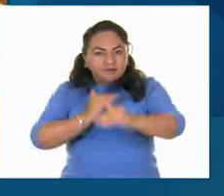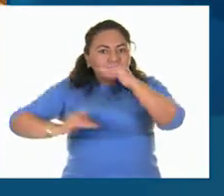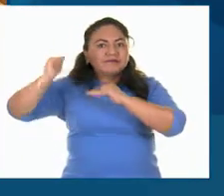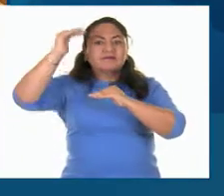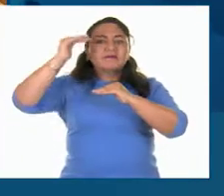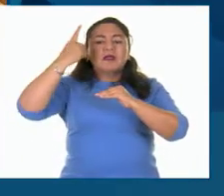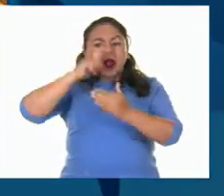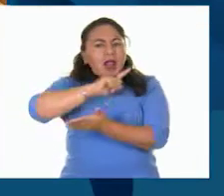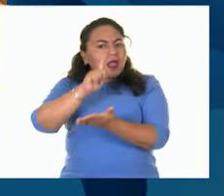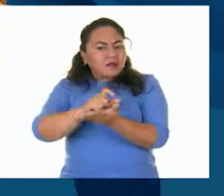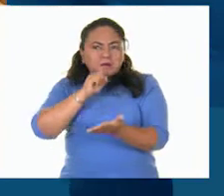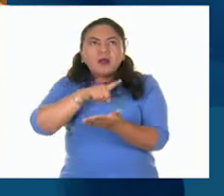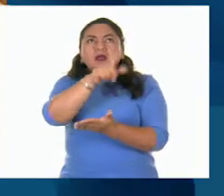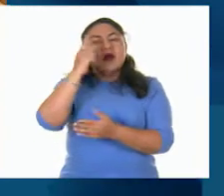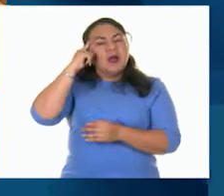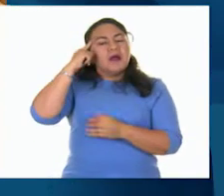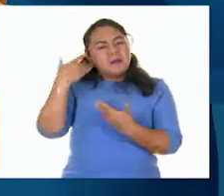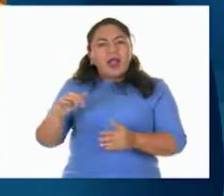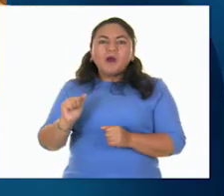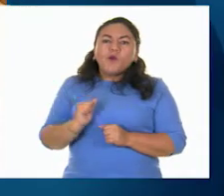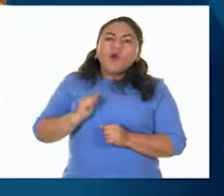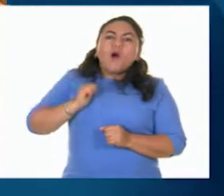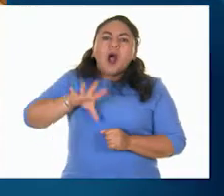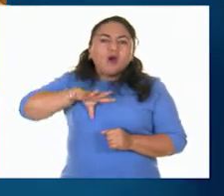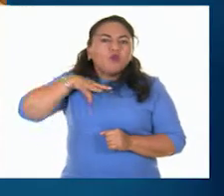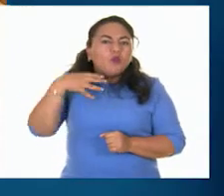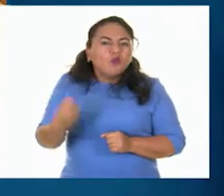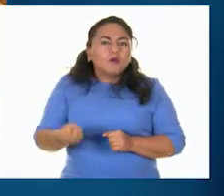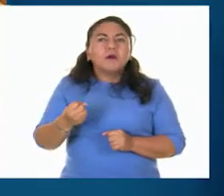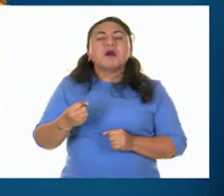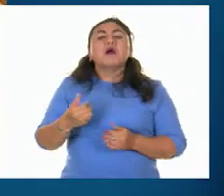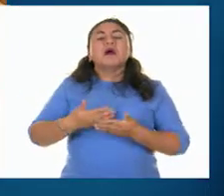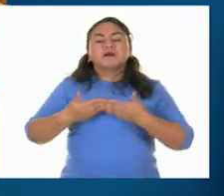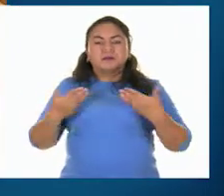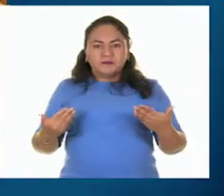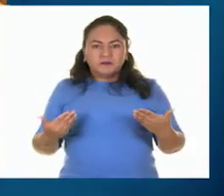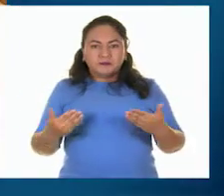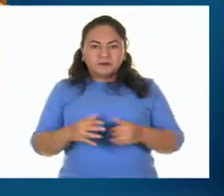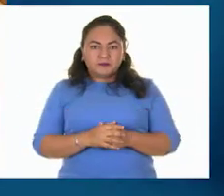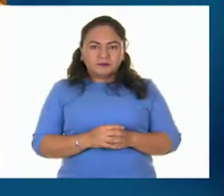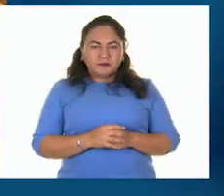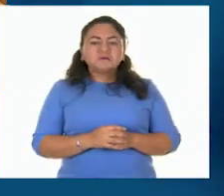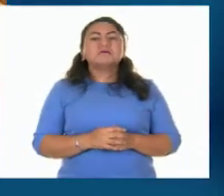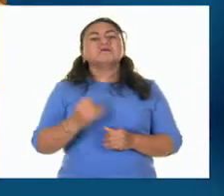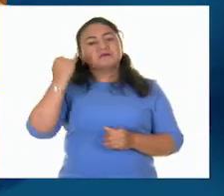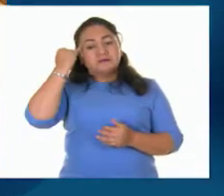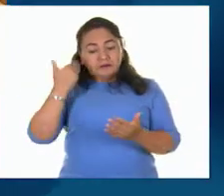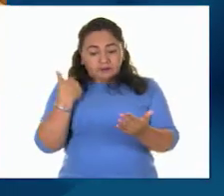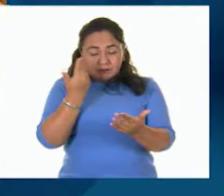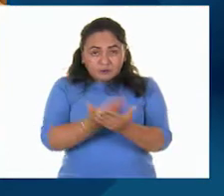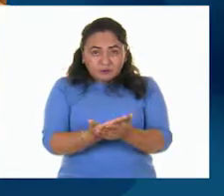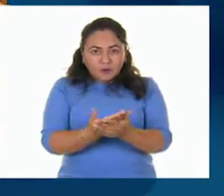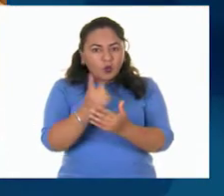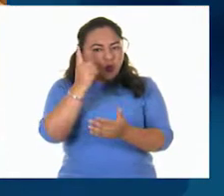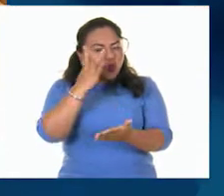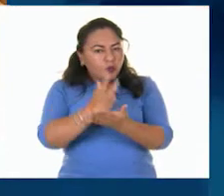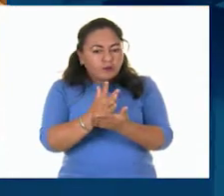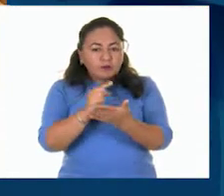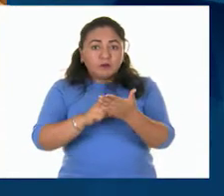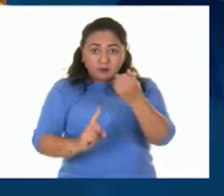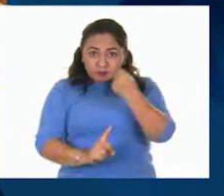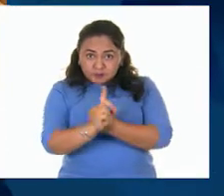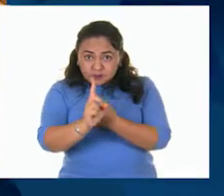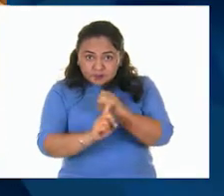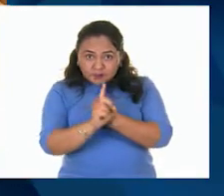leyes, aprovechando sus propios recursos y dirigiendo libremente sus destinos. Planteada así la única solución que tiene este